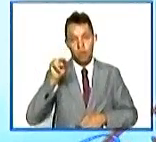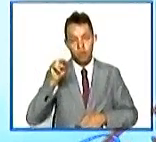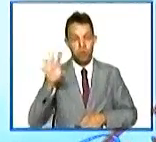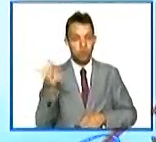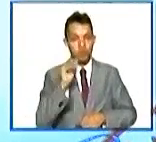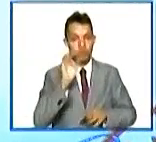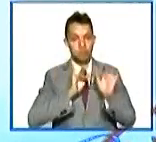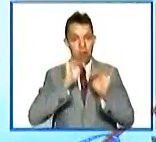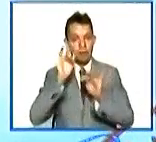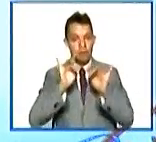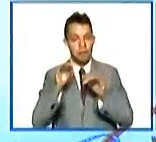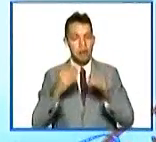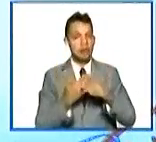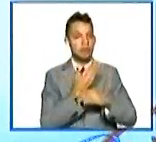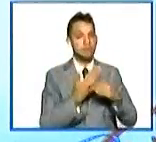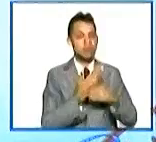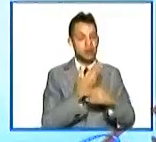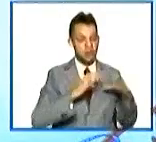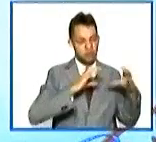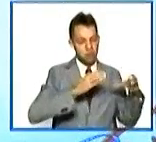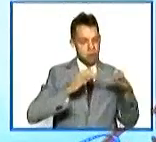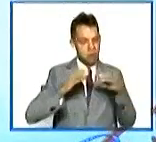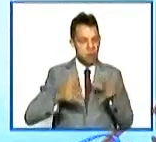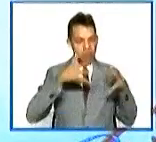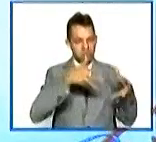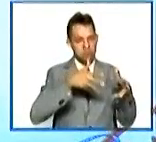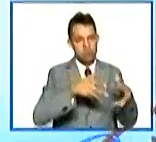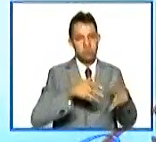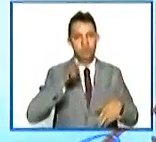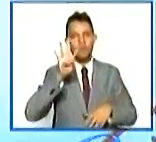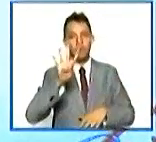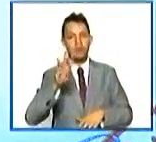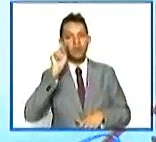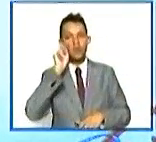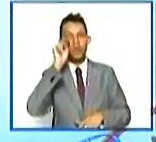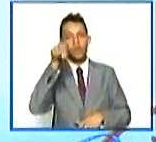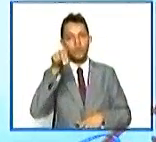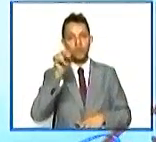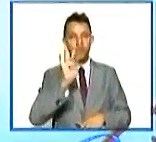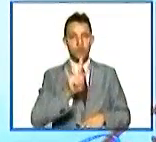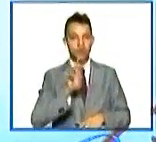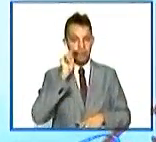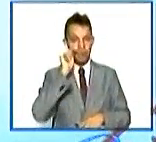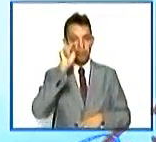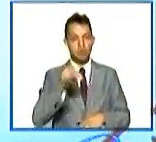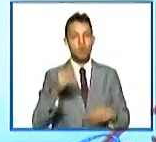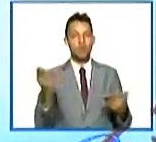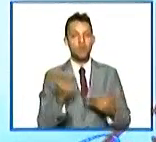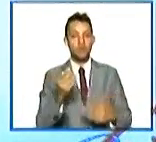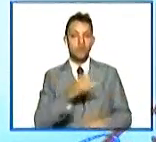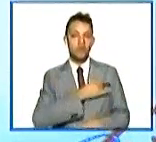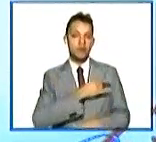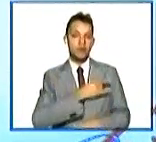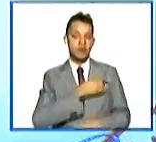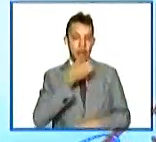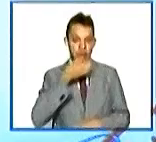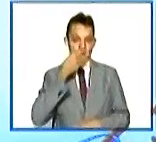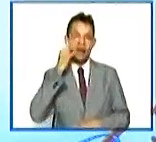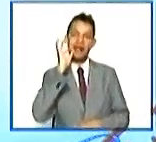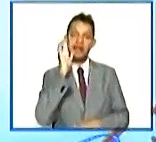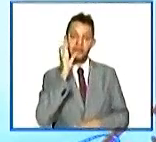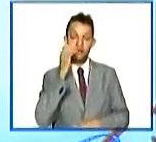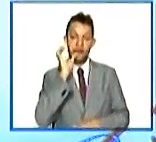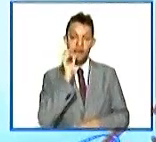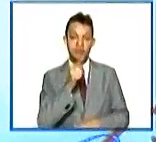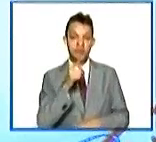Exactamente. Empezamos. ¿Y este ciclo de capacitaciones? El 4 de junio en la Universidad de Caldas a las 6 p.m. Va a